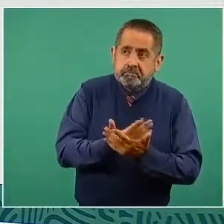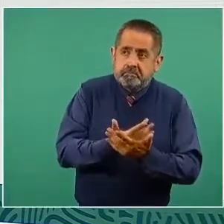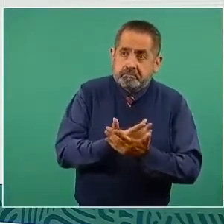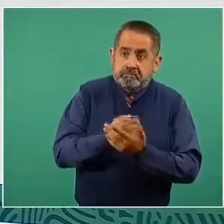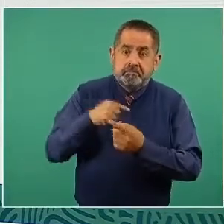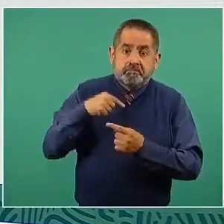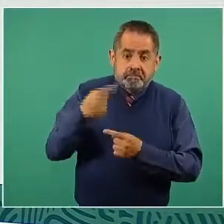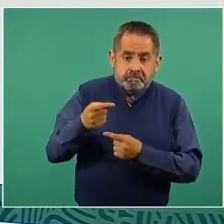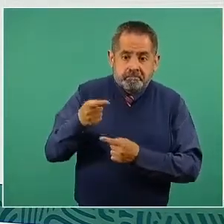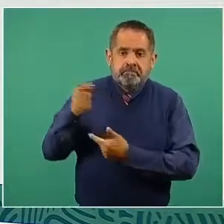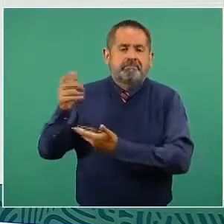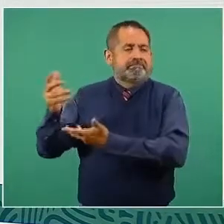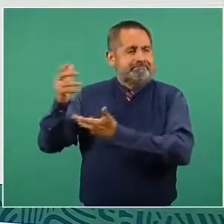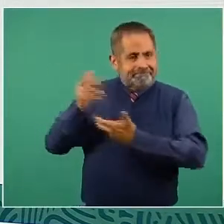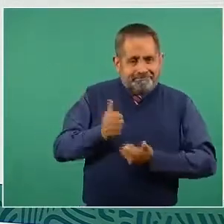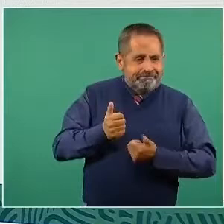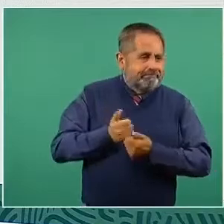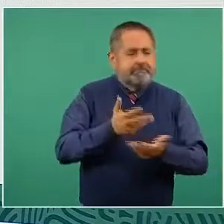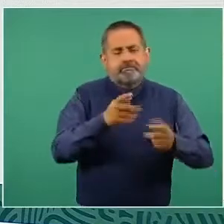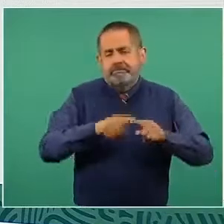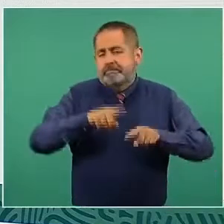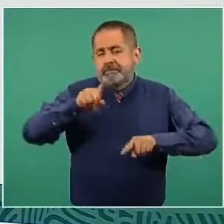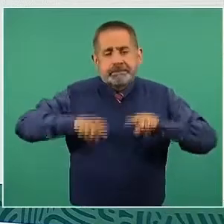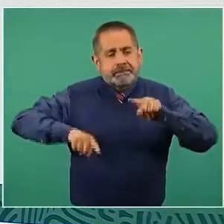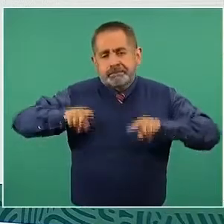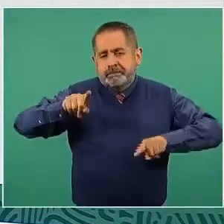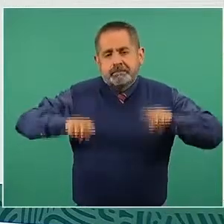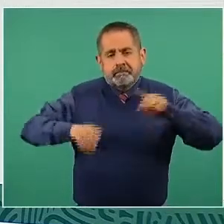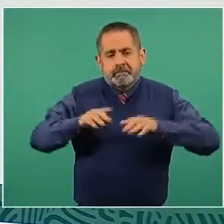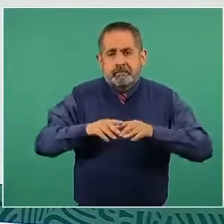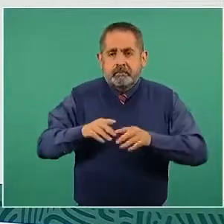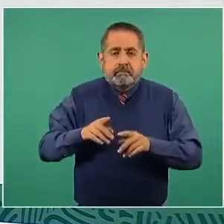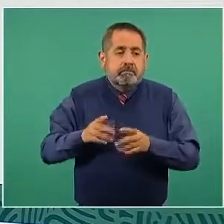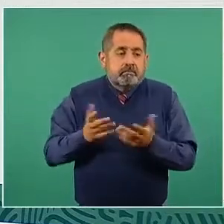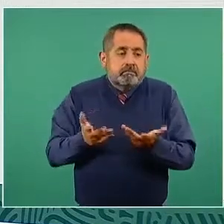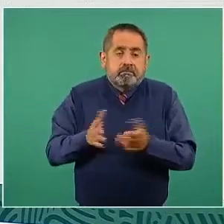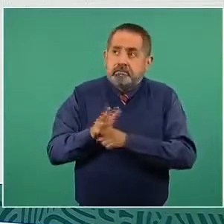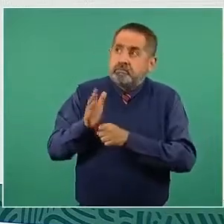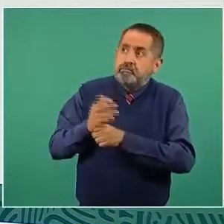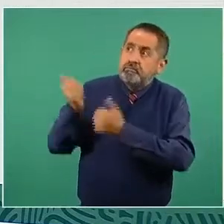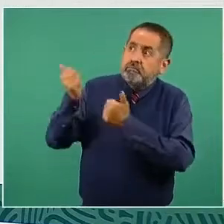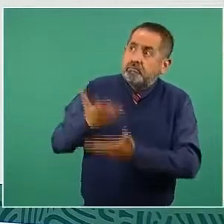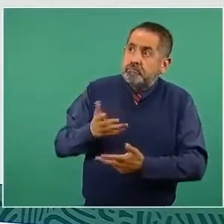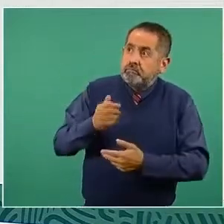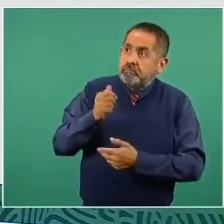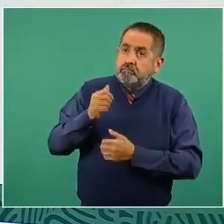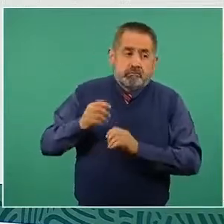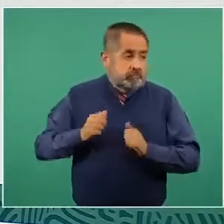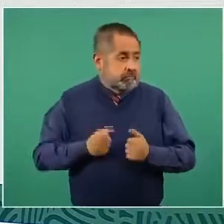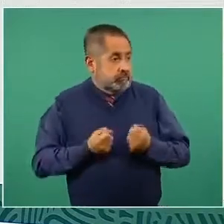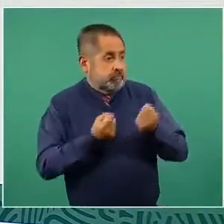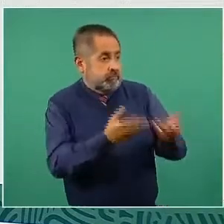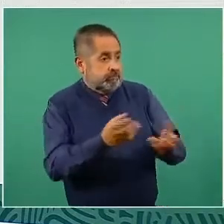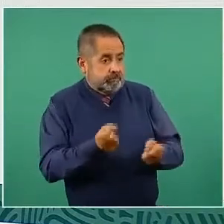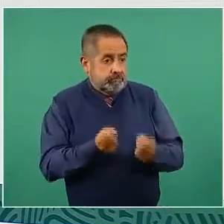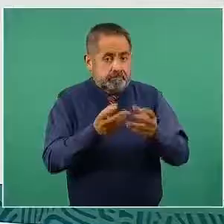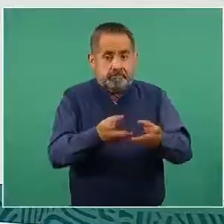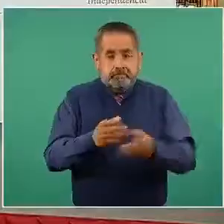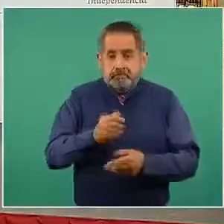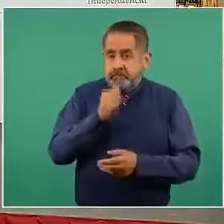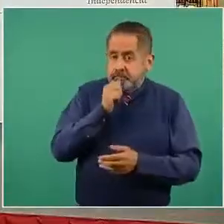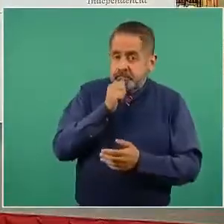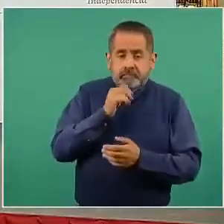y luego en días subsecuentes unas cantidades menores, en la medida en que los lugares donde están asentadas las unidades